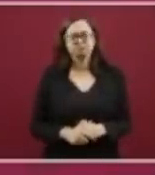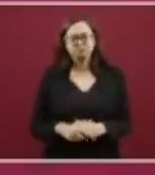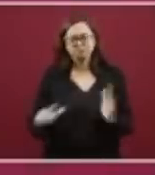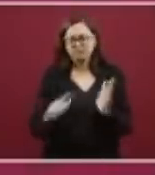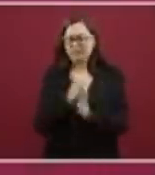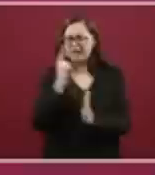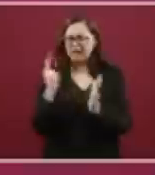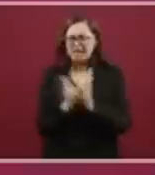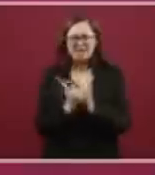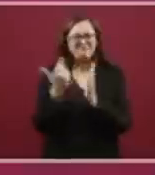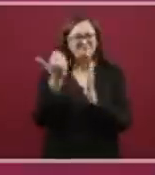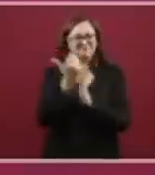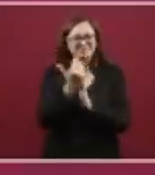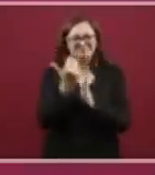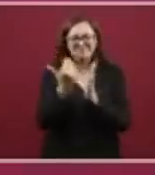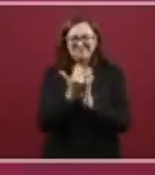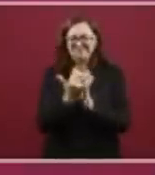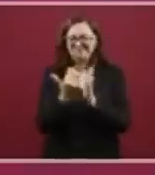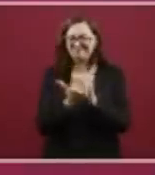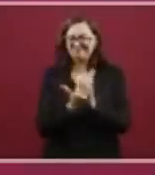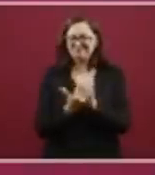en todos los casos.